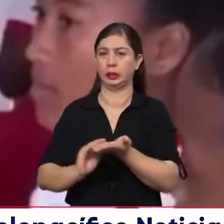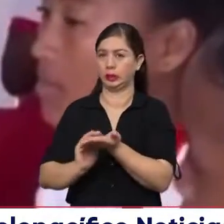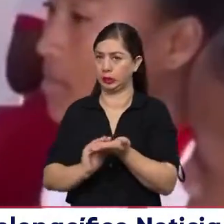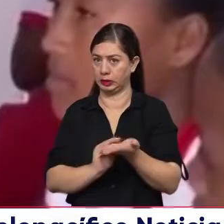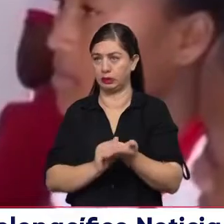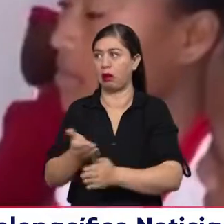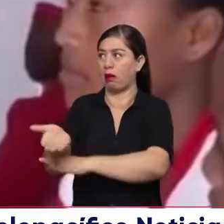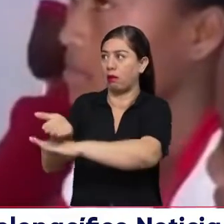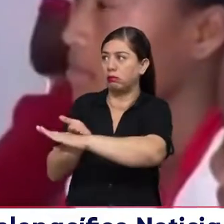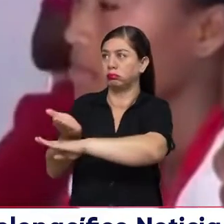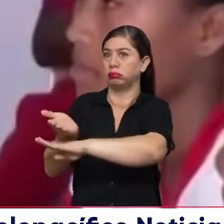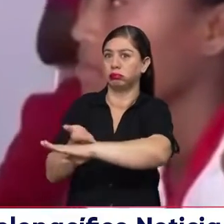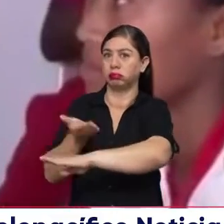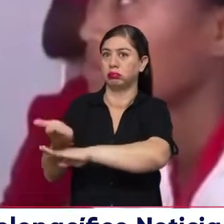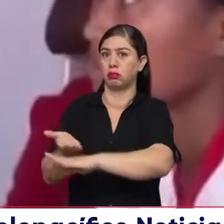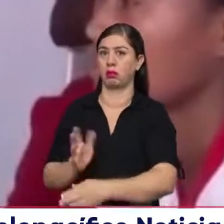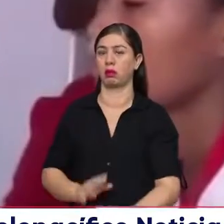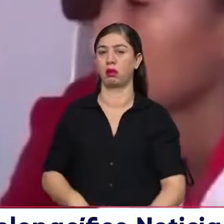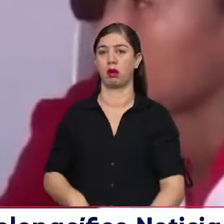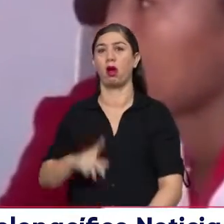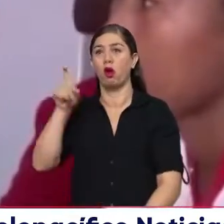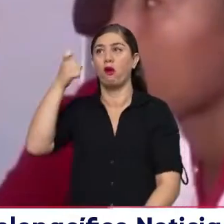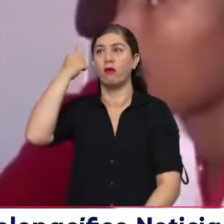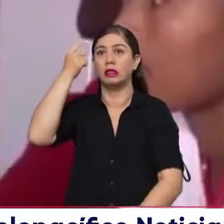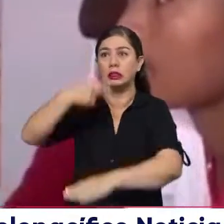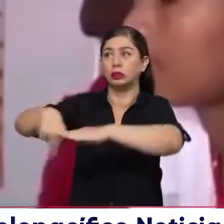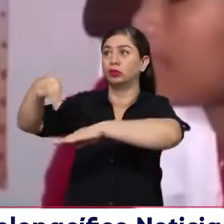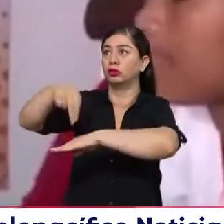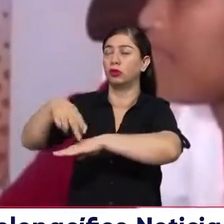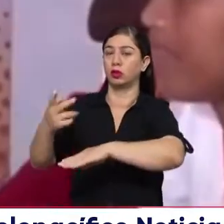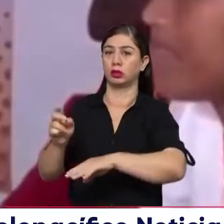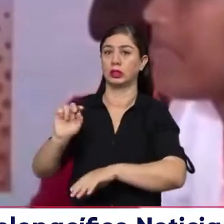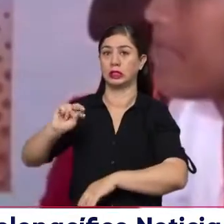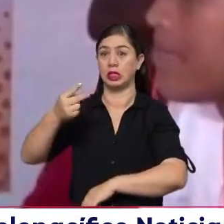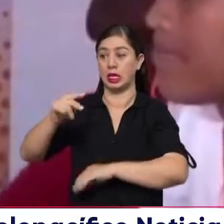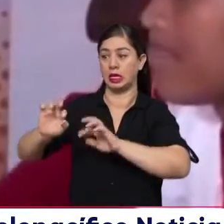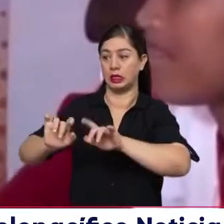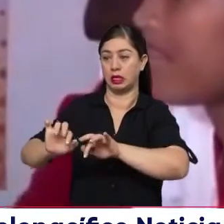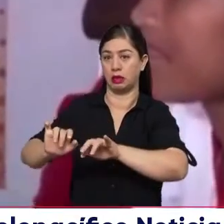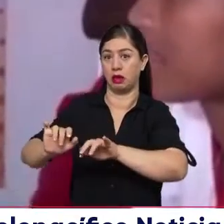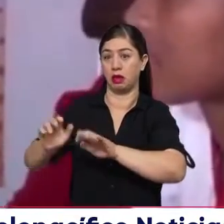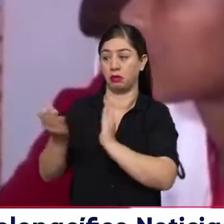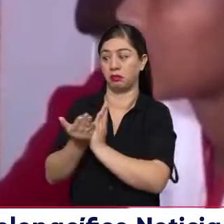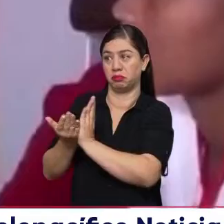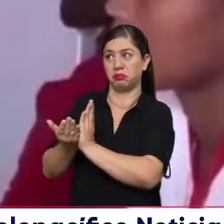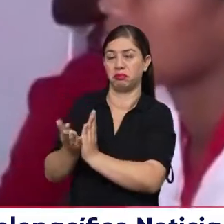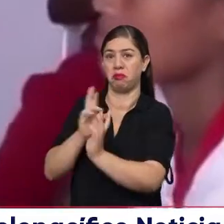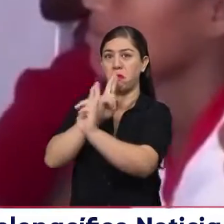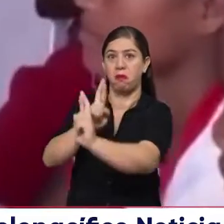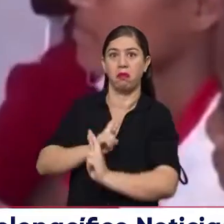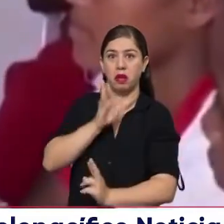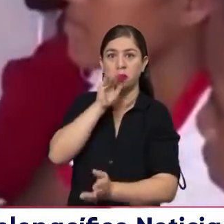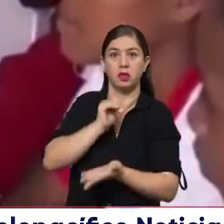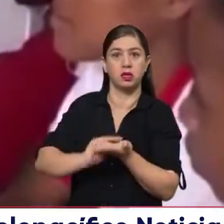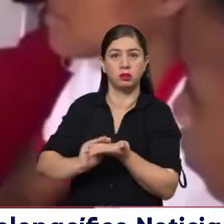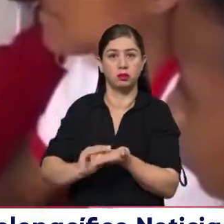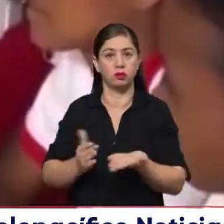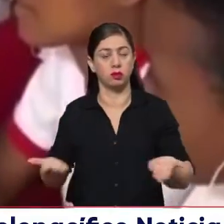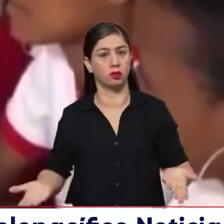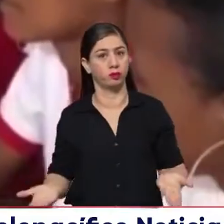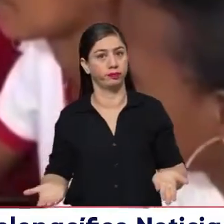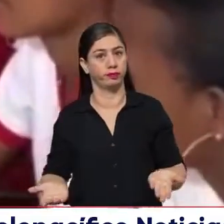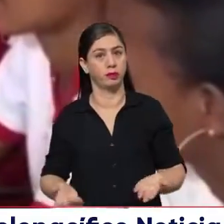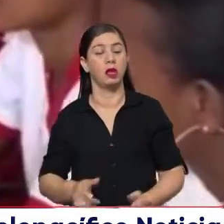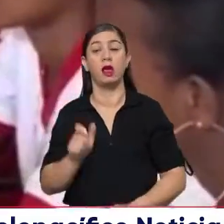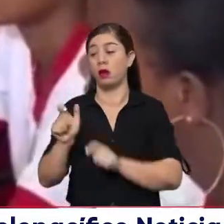respectivas solicitudes a la gobernación de Nariño a través de su Secretaría de Educación, pero hasta el momento no hay ninguna solución. Entonces, lo